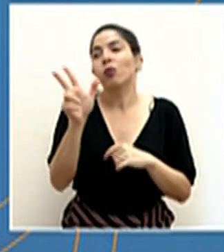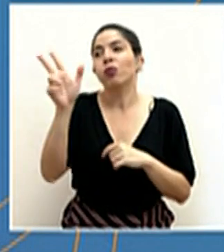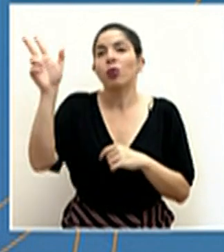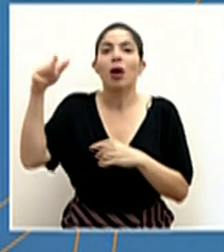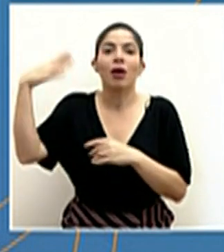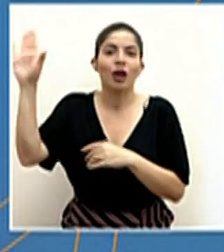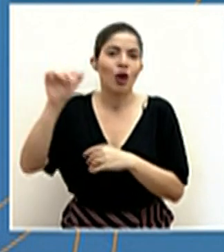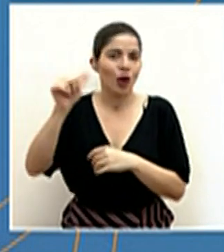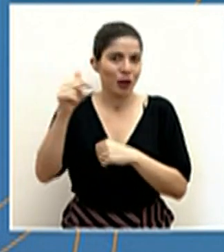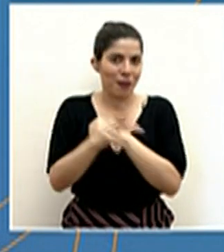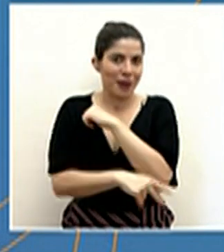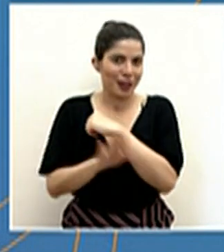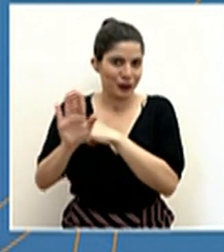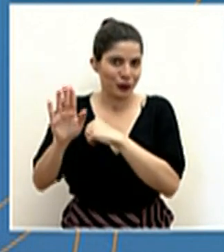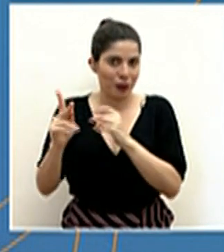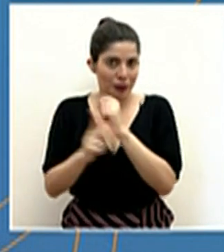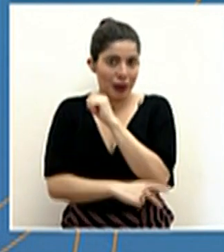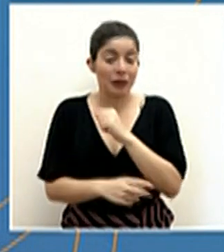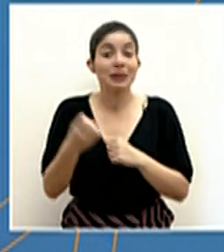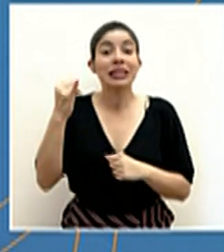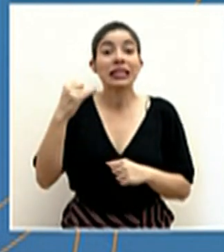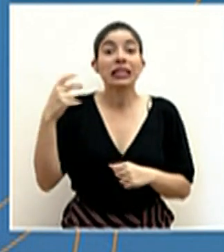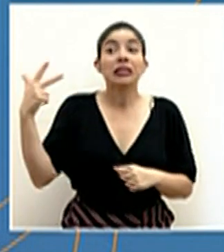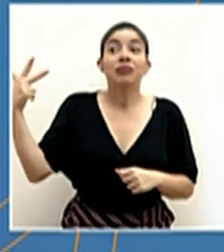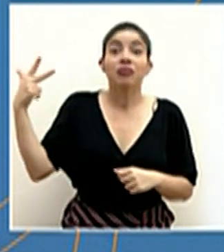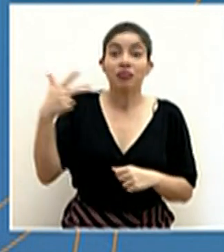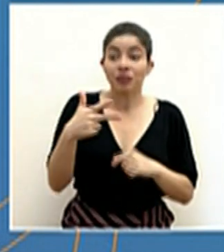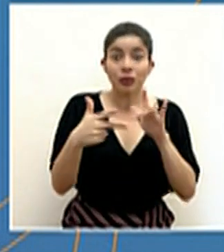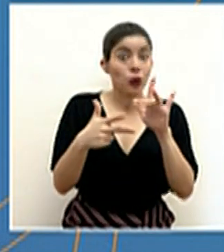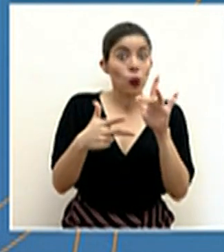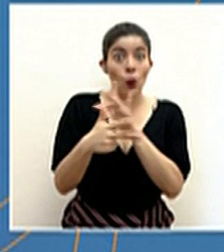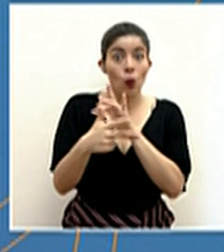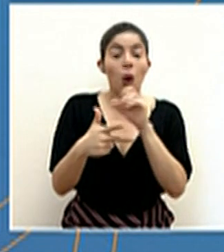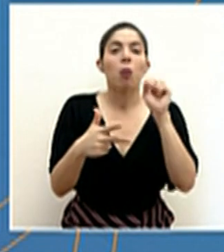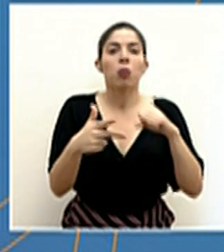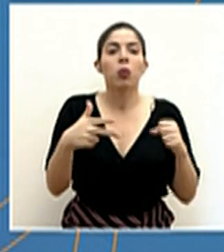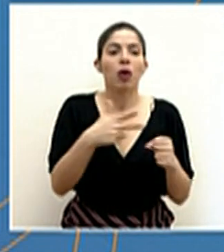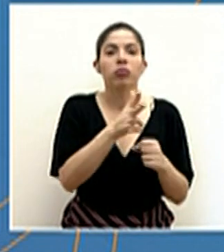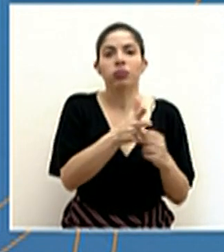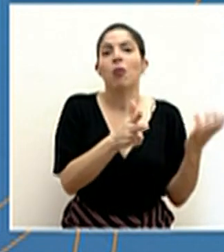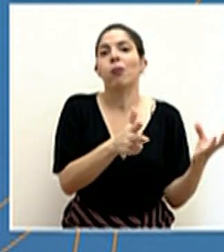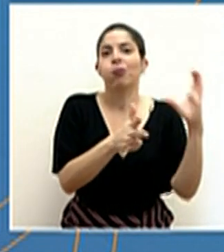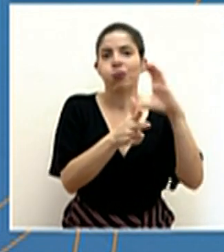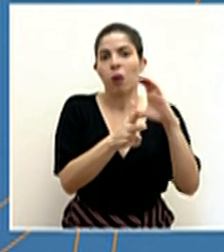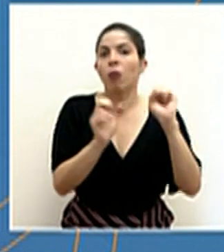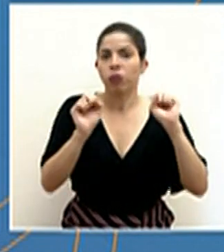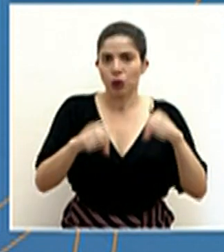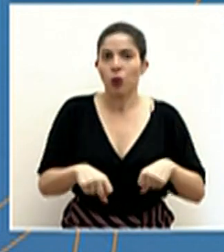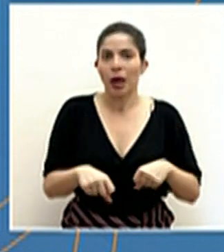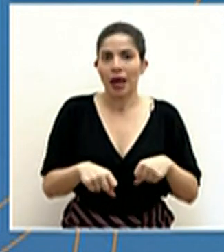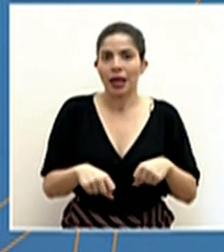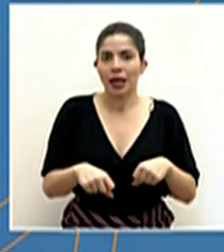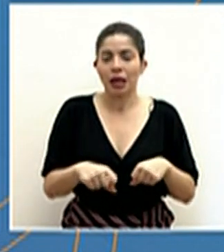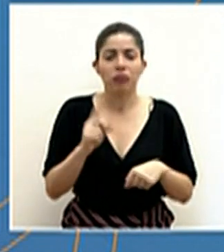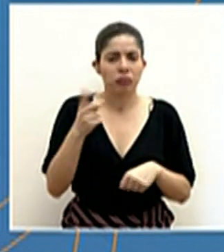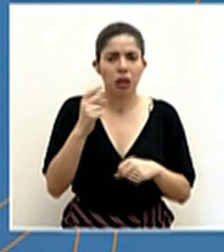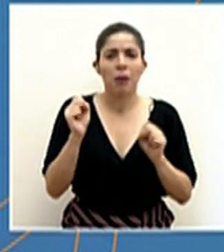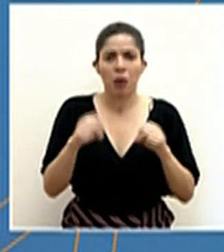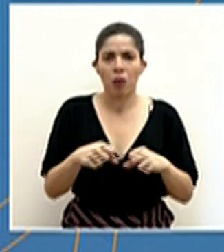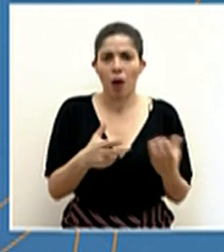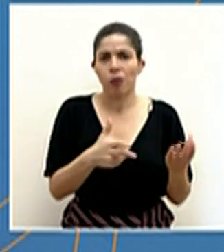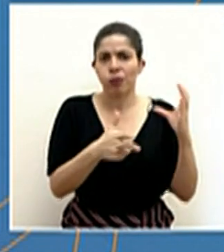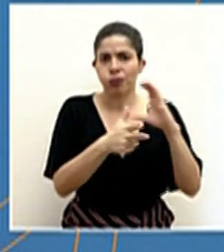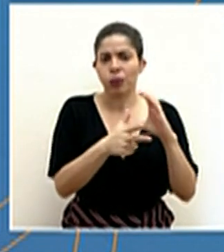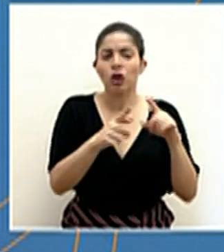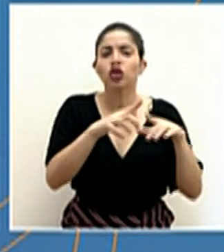carga, pues puede levantar carga en la zona primaria y eso pues siempre se puede hacer.